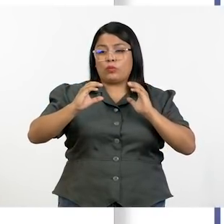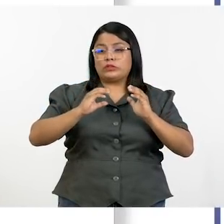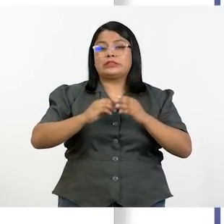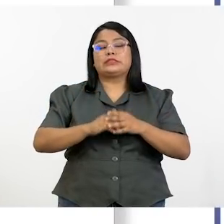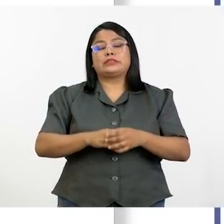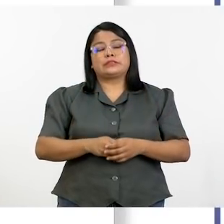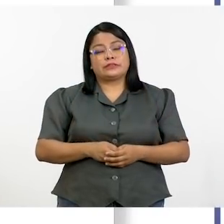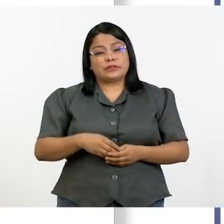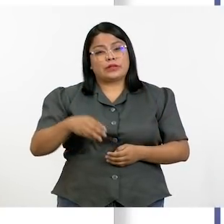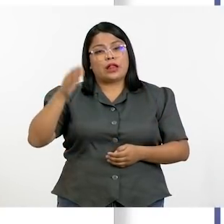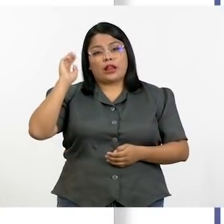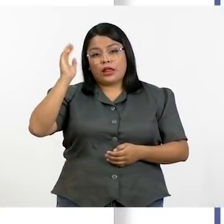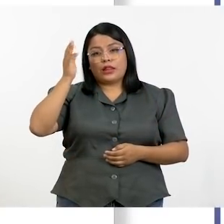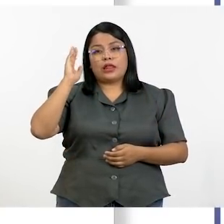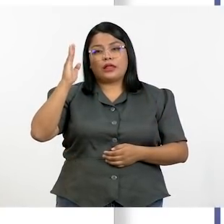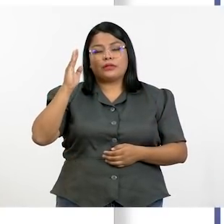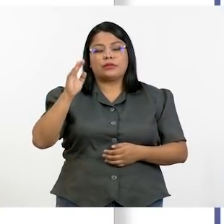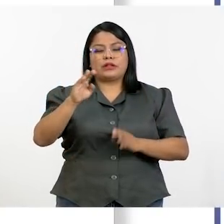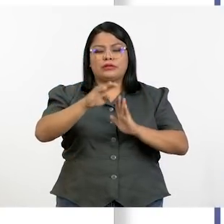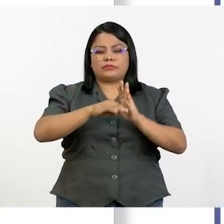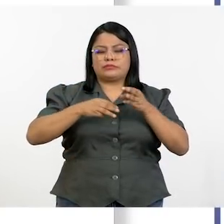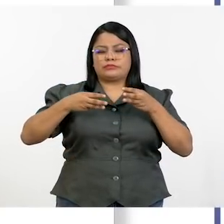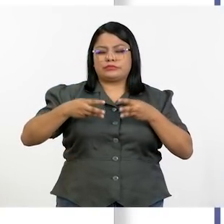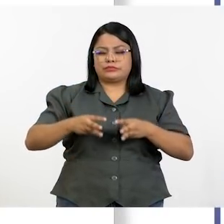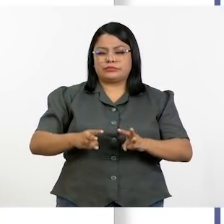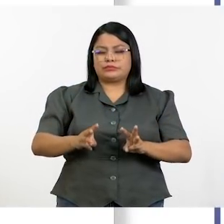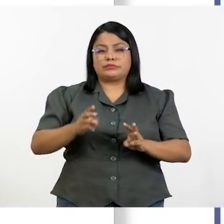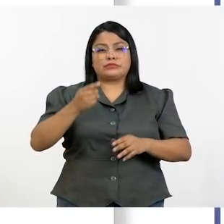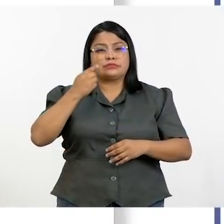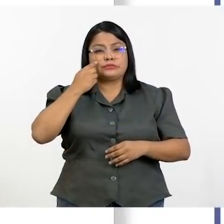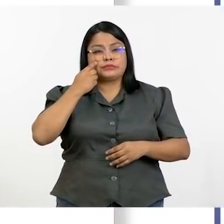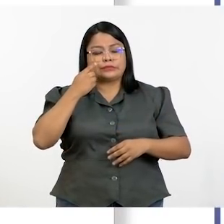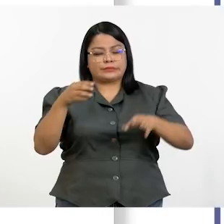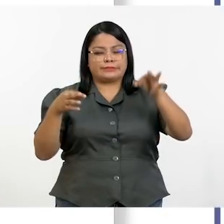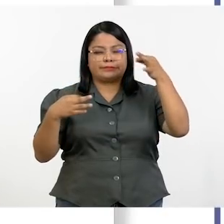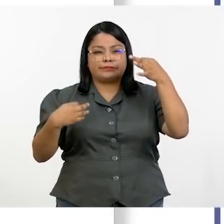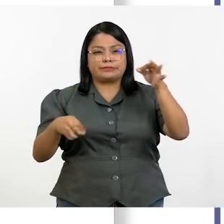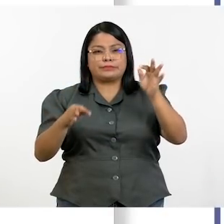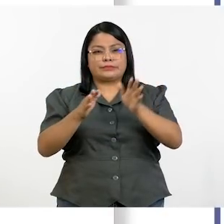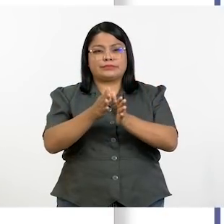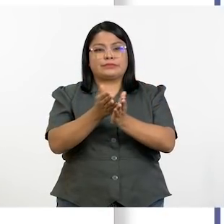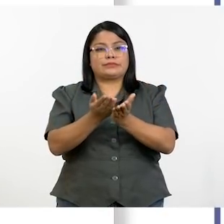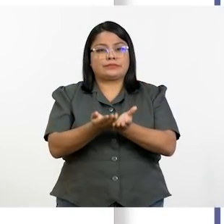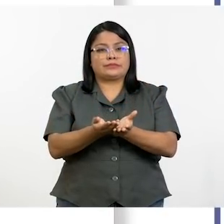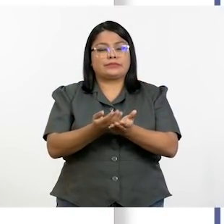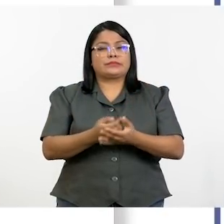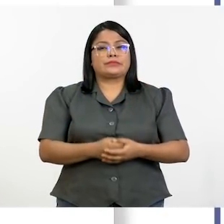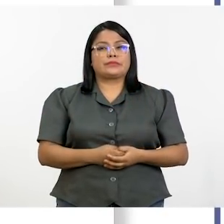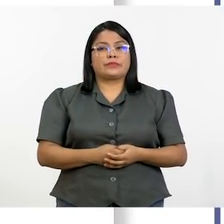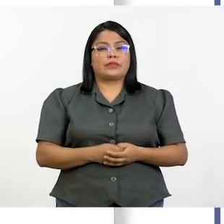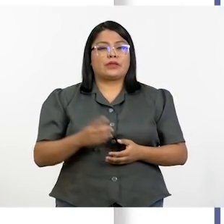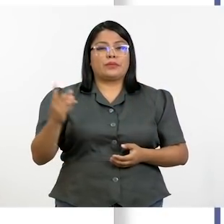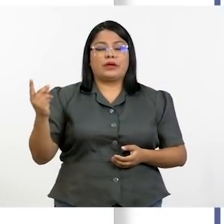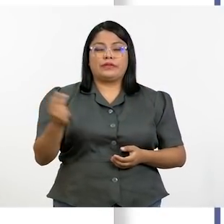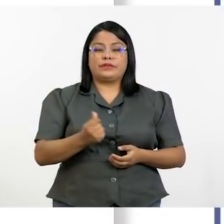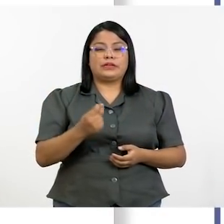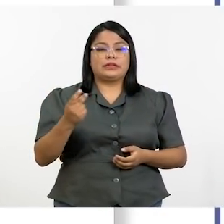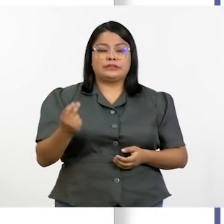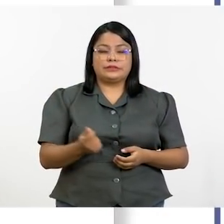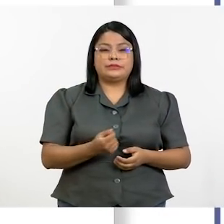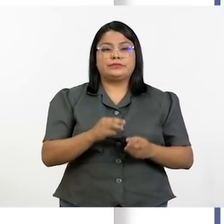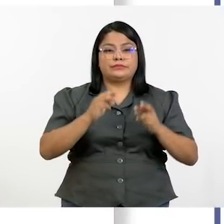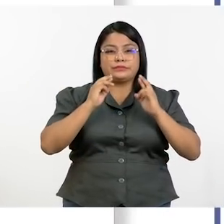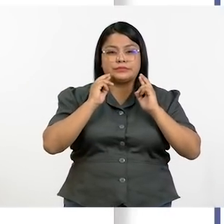Es importante destacar que en la guía metodológica se dispone de las páginas del libro de texto. Para facilitar